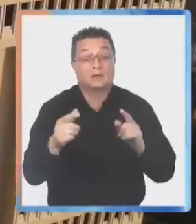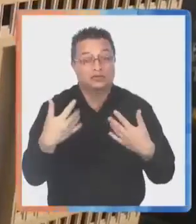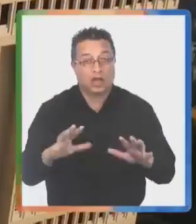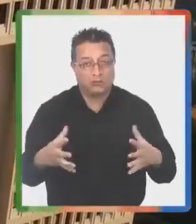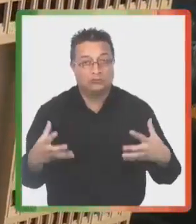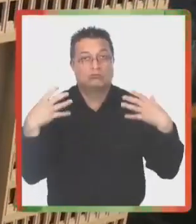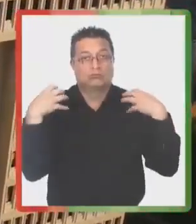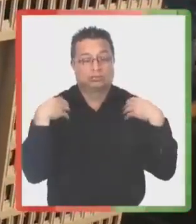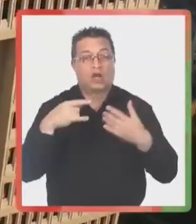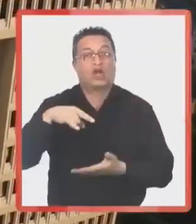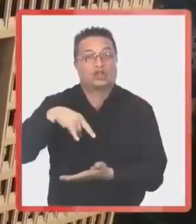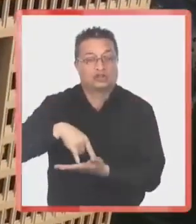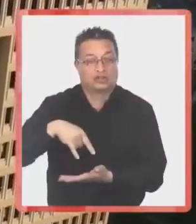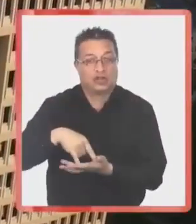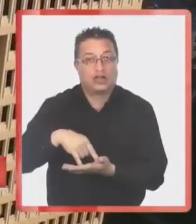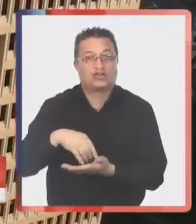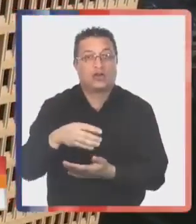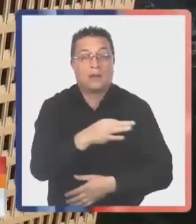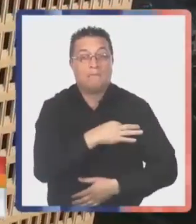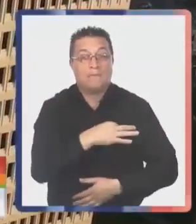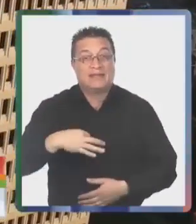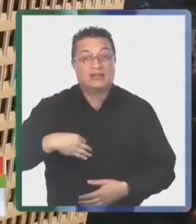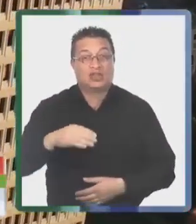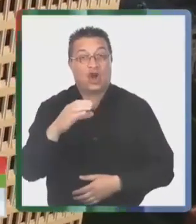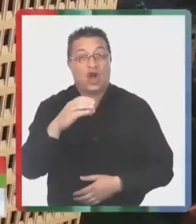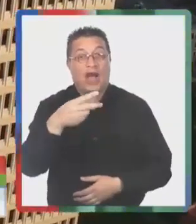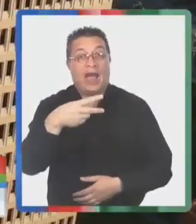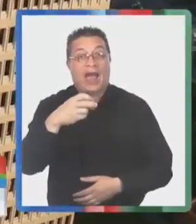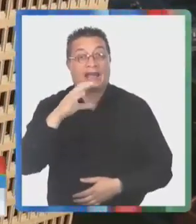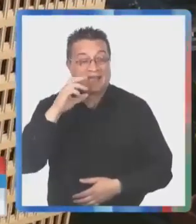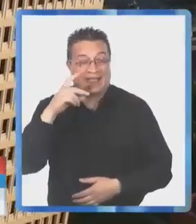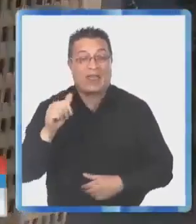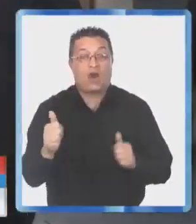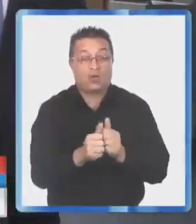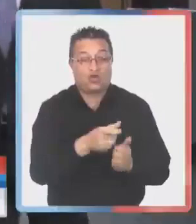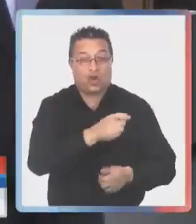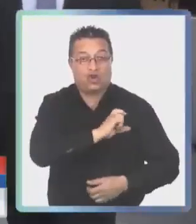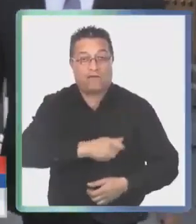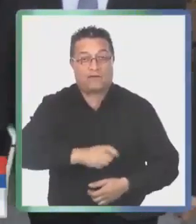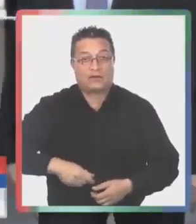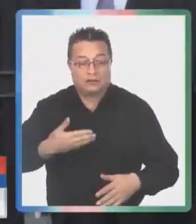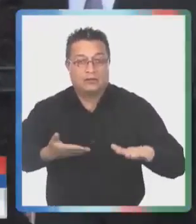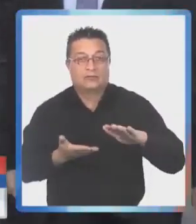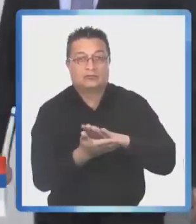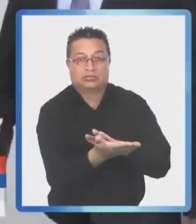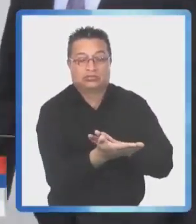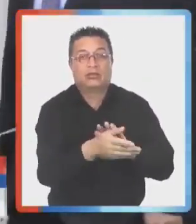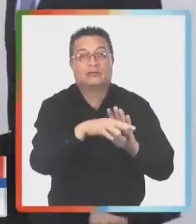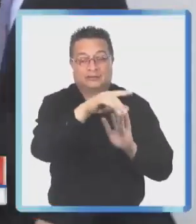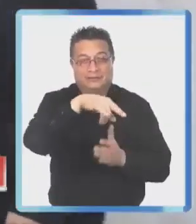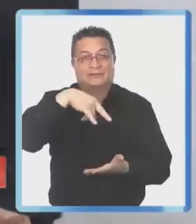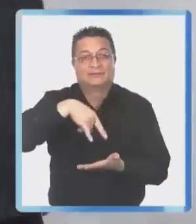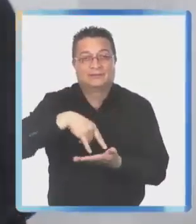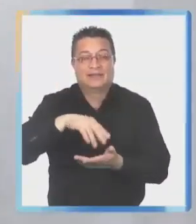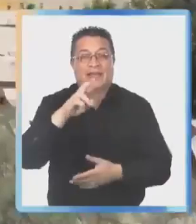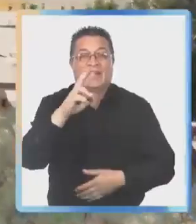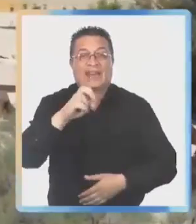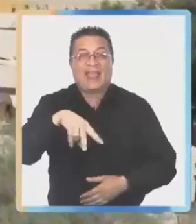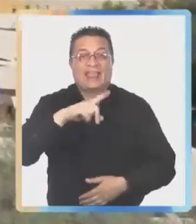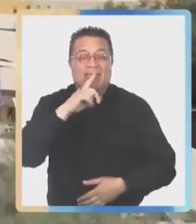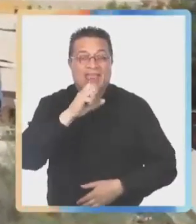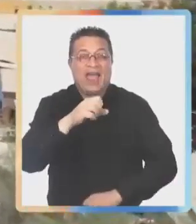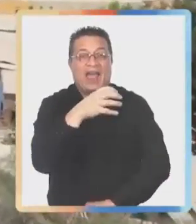Ya está en manos del Congreso. El ministro de Hacienda, acompañado de gobernadoras y gobernadores, ingresó al Parlamento el proyecto de